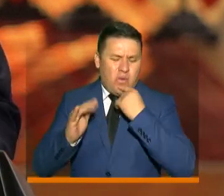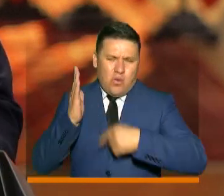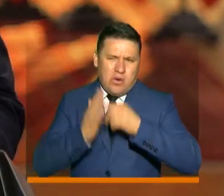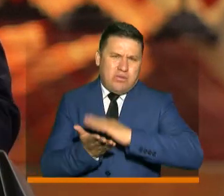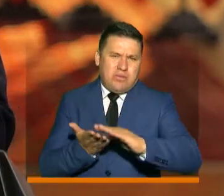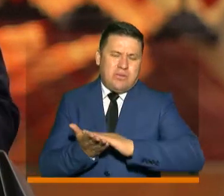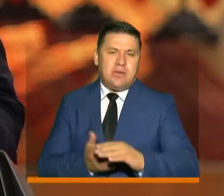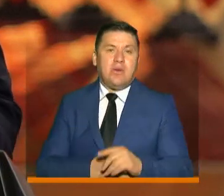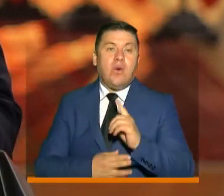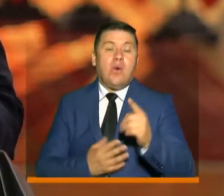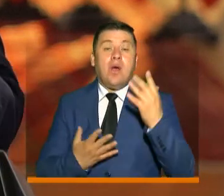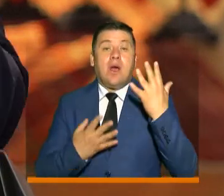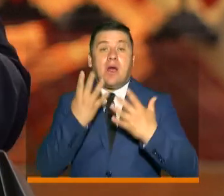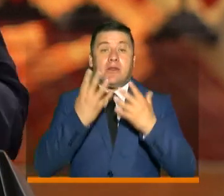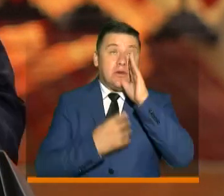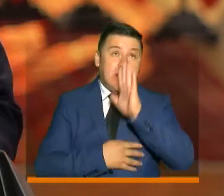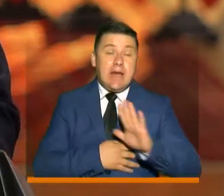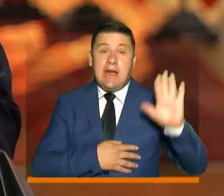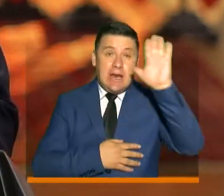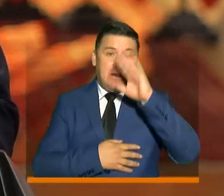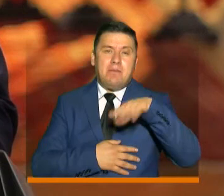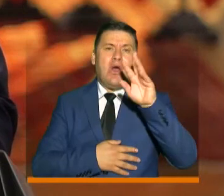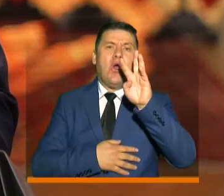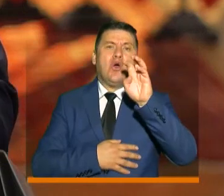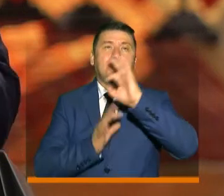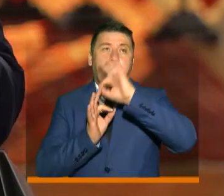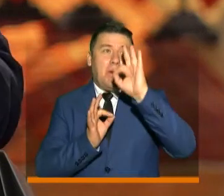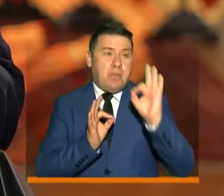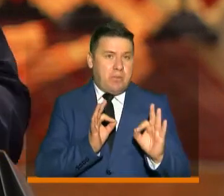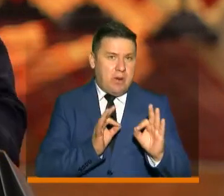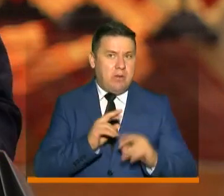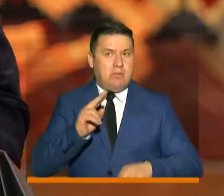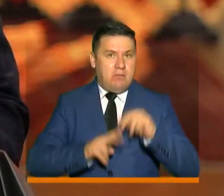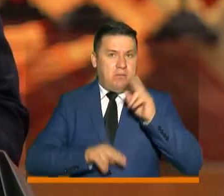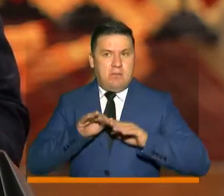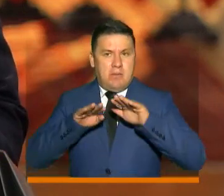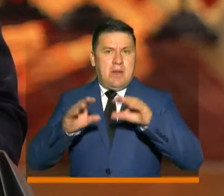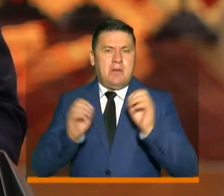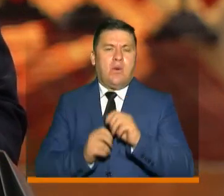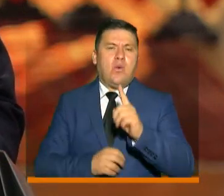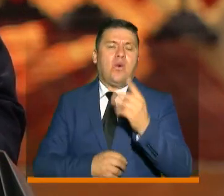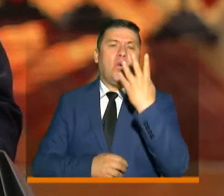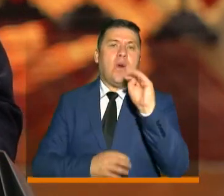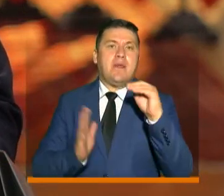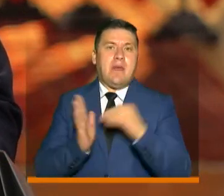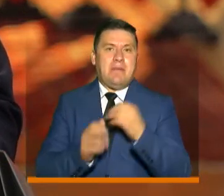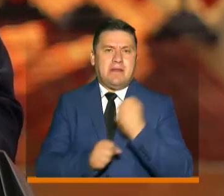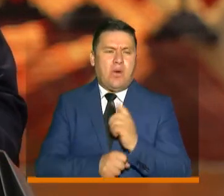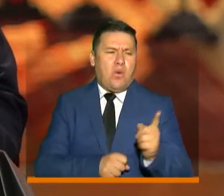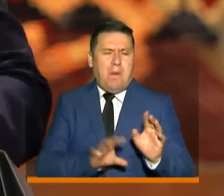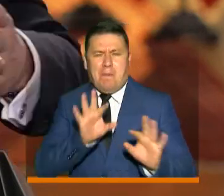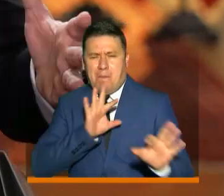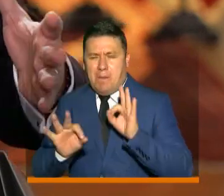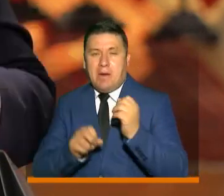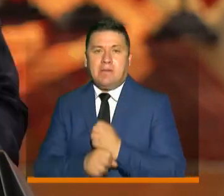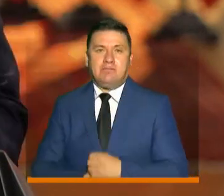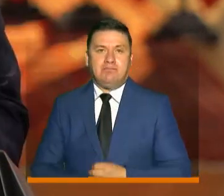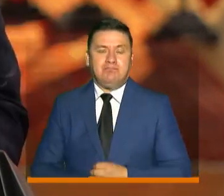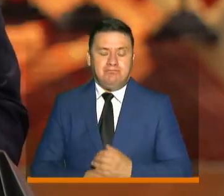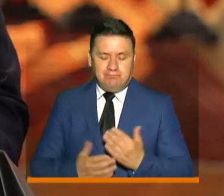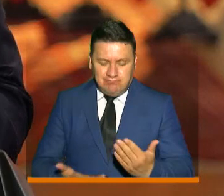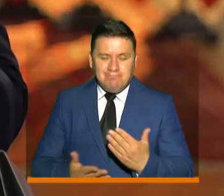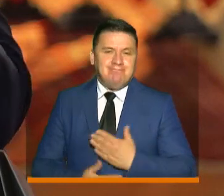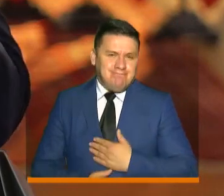beneficiar a más de 14 vías nacionales y más de ocho regionales generando más de 40.000 empleos de la misma